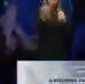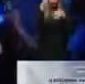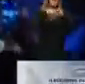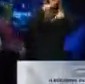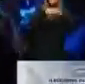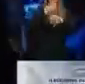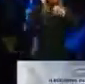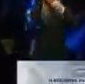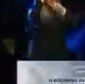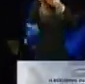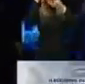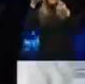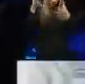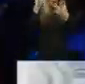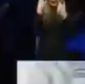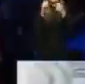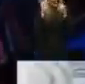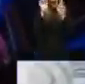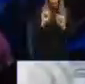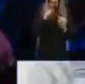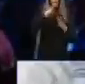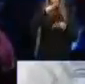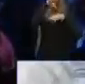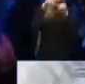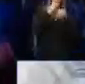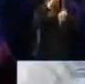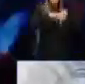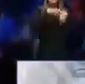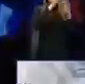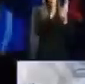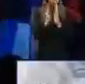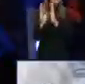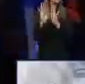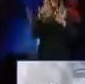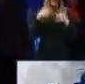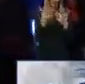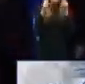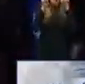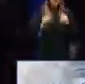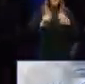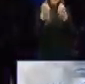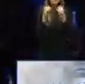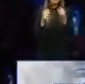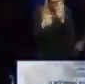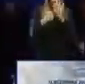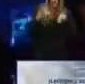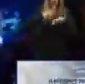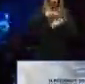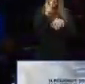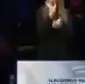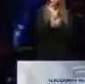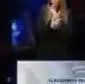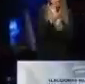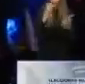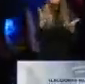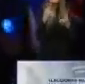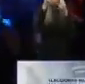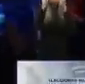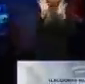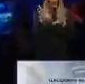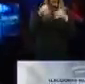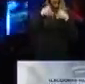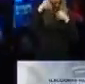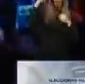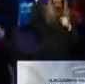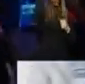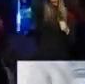trasladando conforme pues vaya cambiando el tiempo. Lo que ahora nos hace tener un compás de espera es la aceptación de la victoria por parte